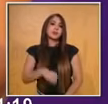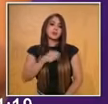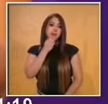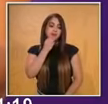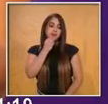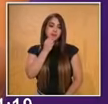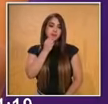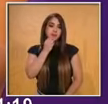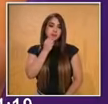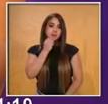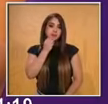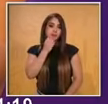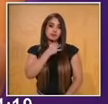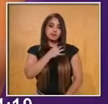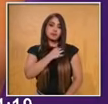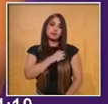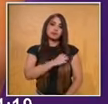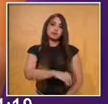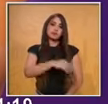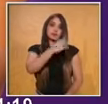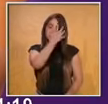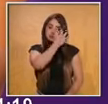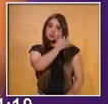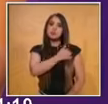Nuevamente a la mitad.